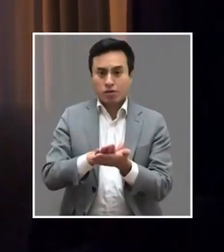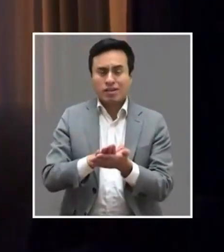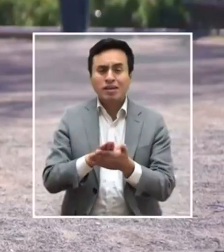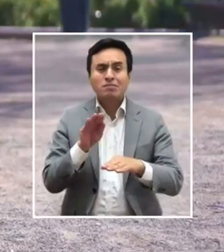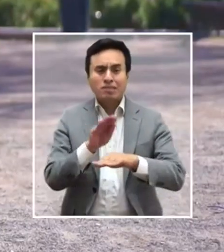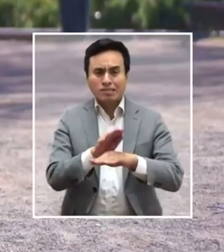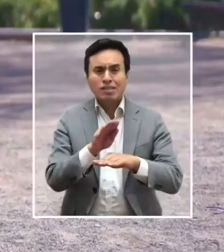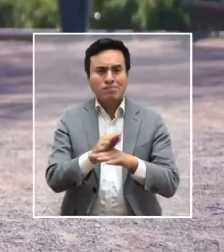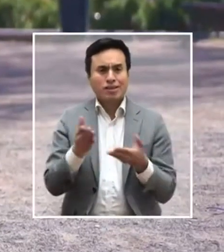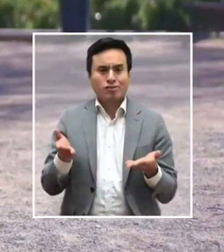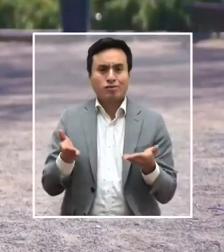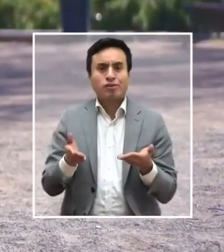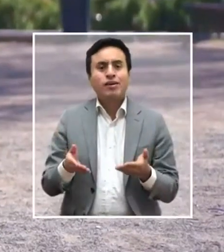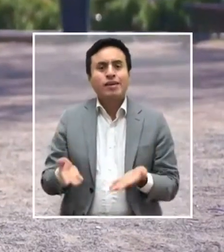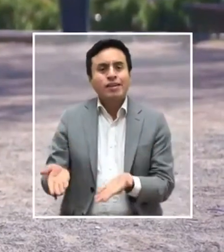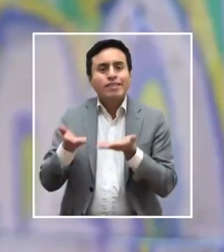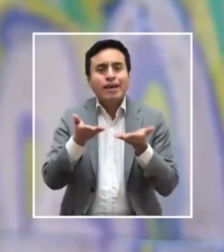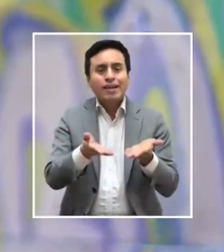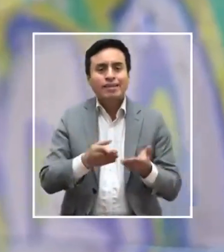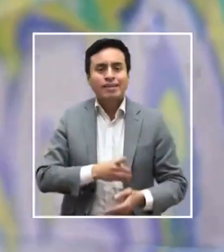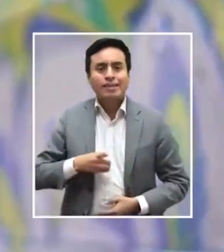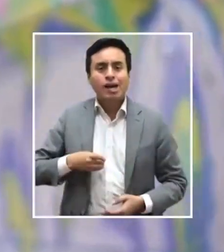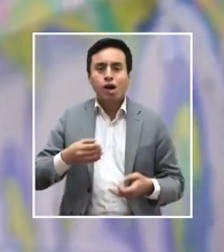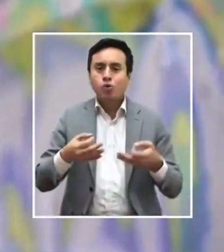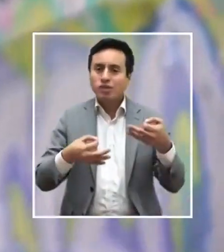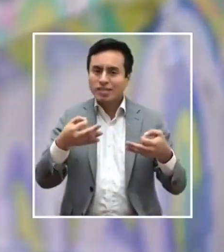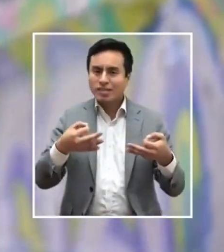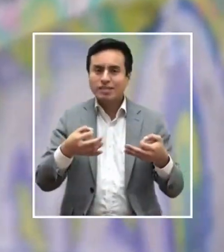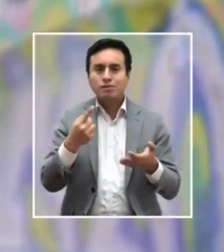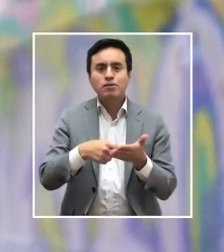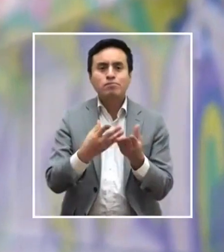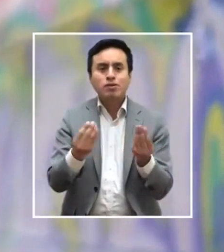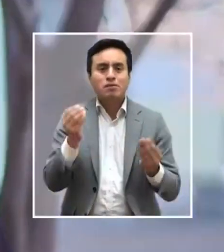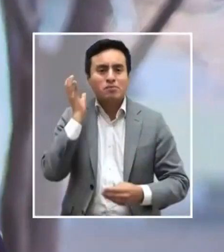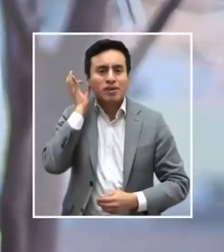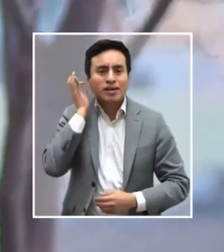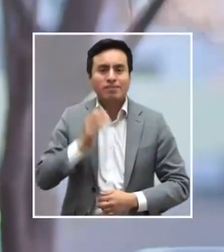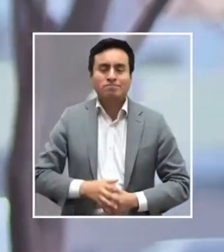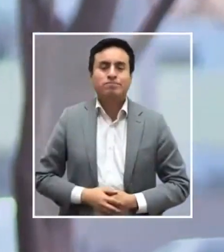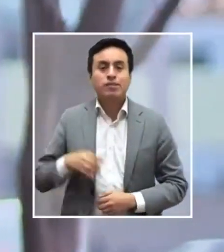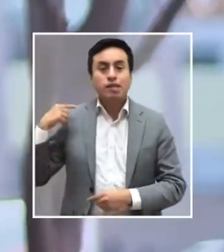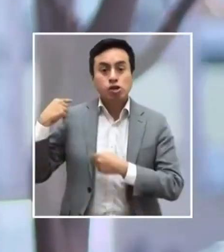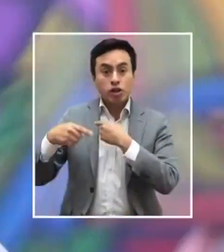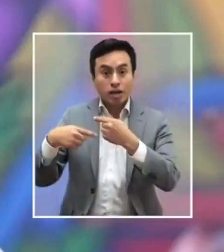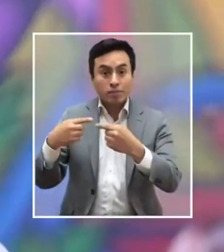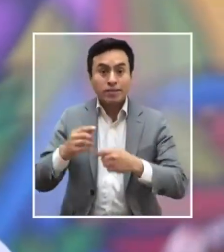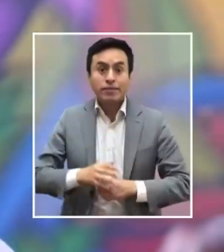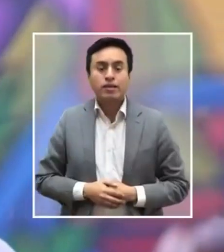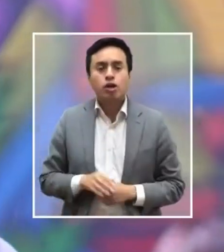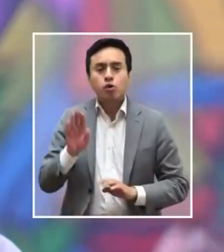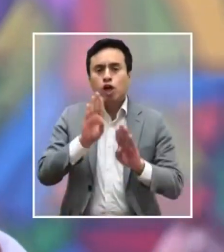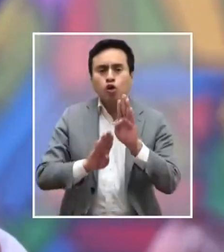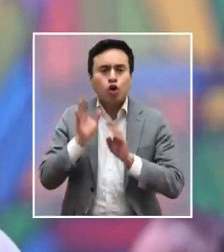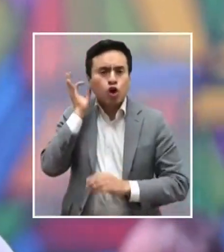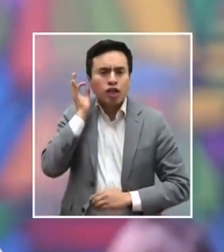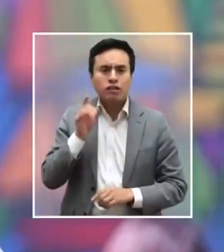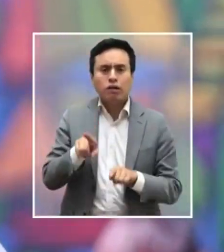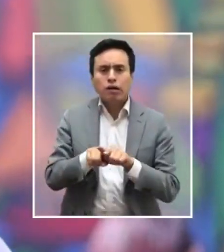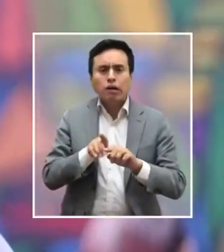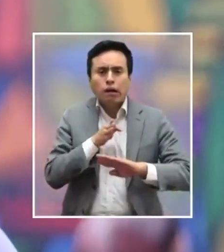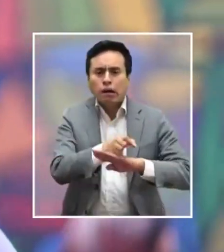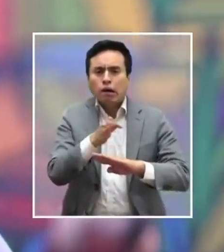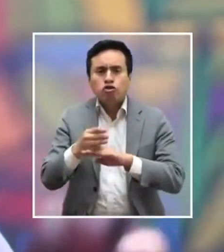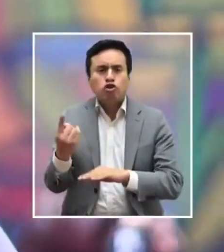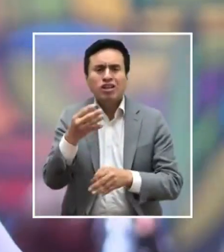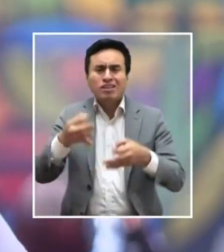seguir formalizando a quienes no han continuado con el pago de las deudas, en este caso por la pensión alimenticia de su hijo. Revisemos también este llamado